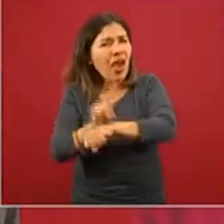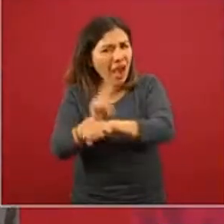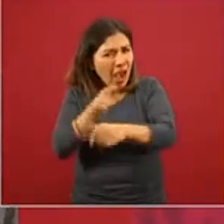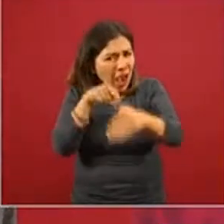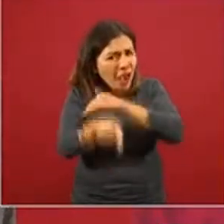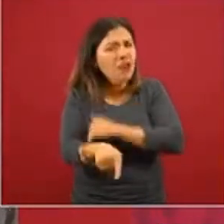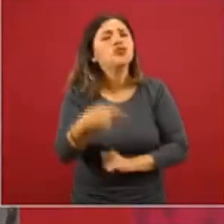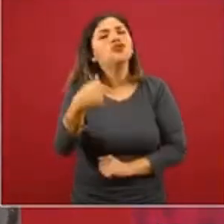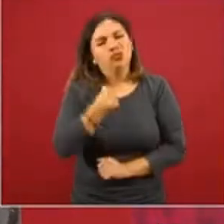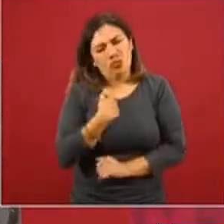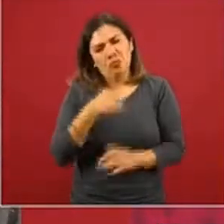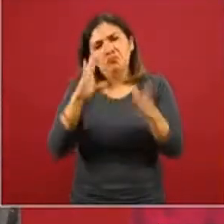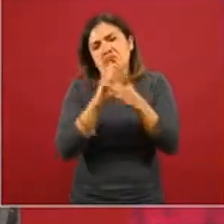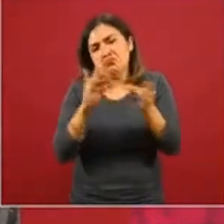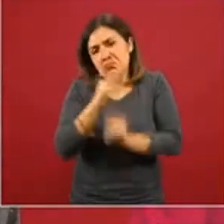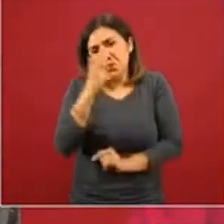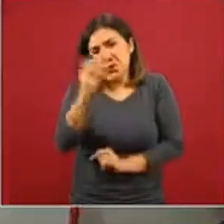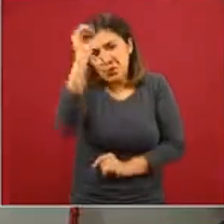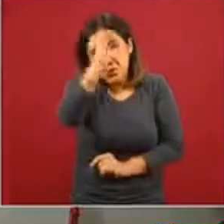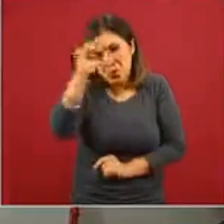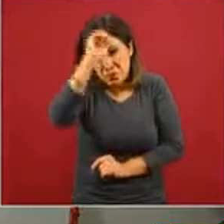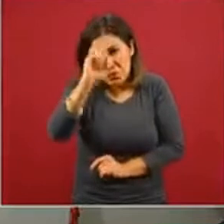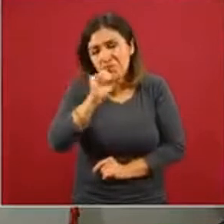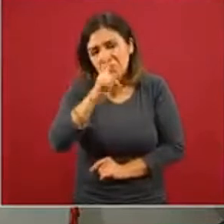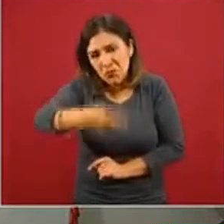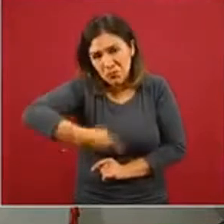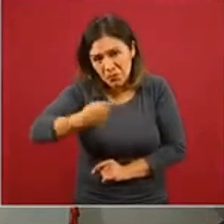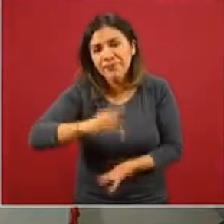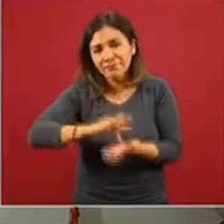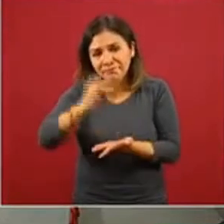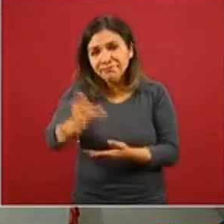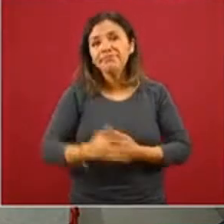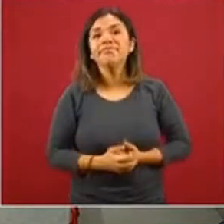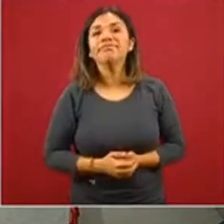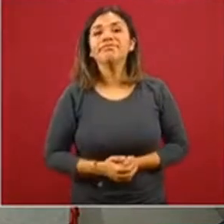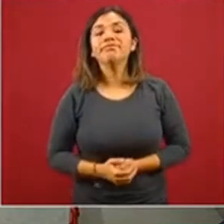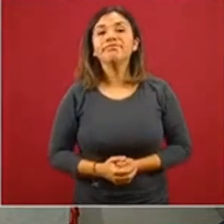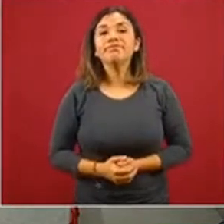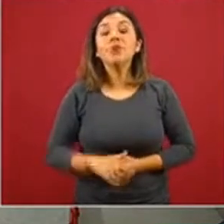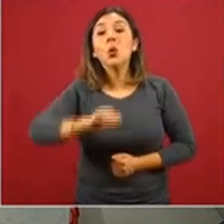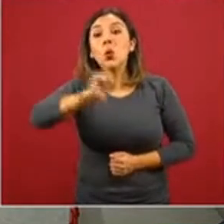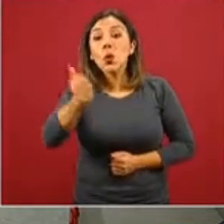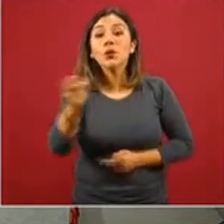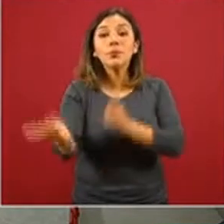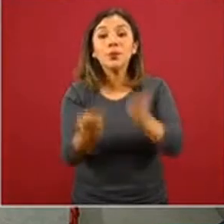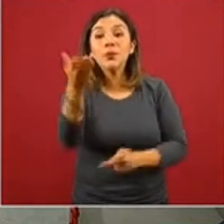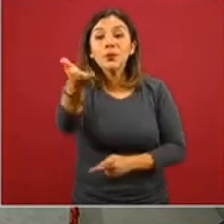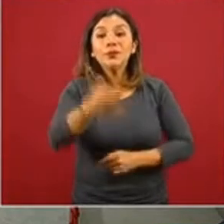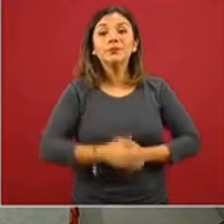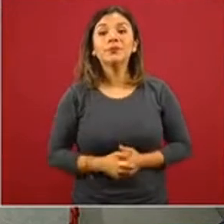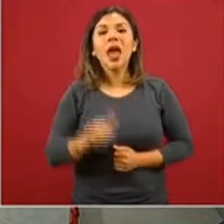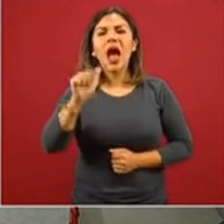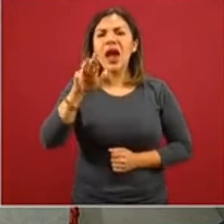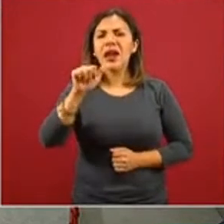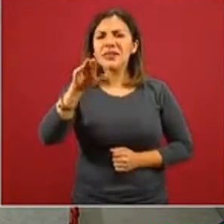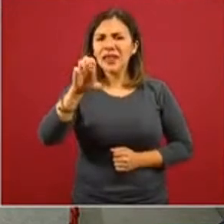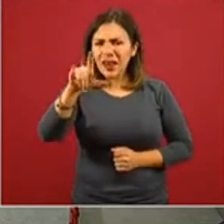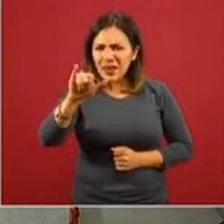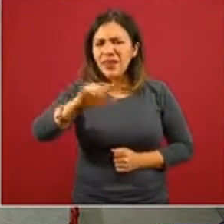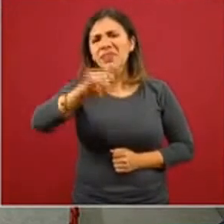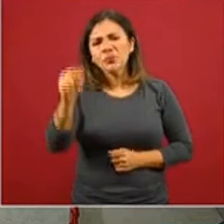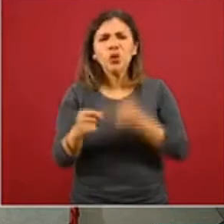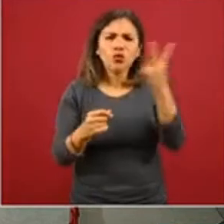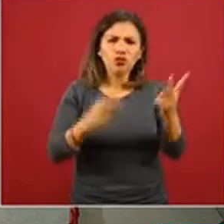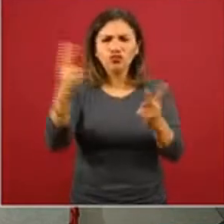mi comentario respecto a lo que usted comenta y gracias por mencionarlo, Juan Carlos. Vamos a darle la palabra a Araceli Aranday, luego nos damos 2